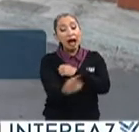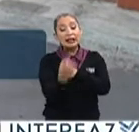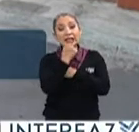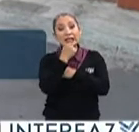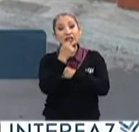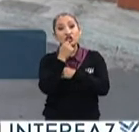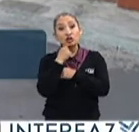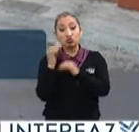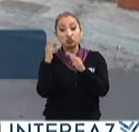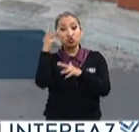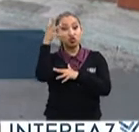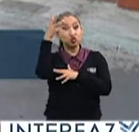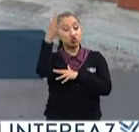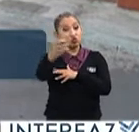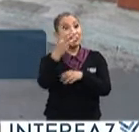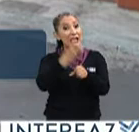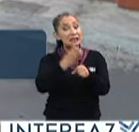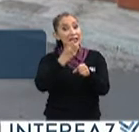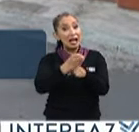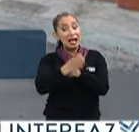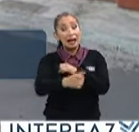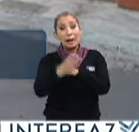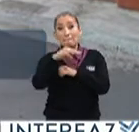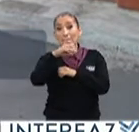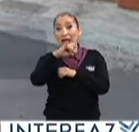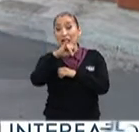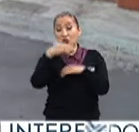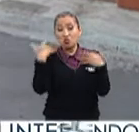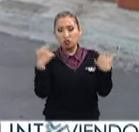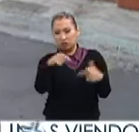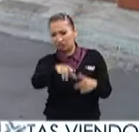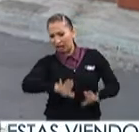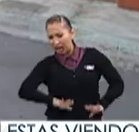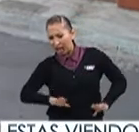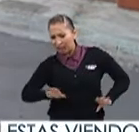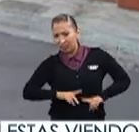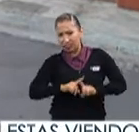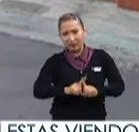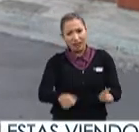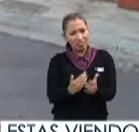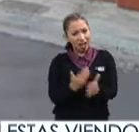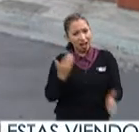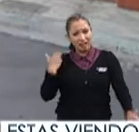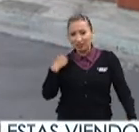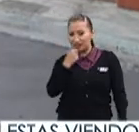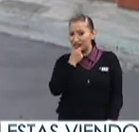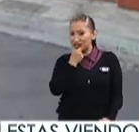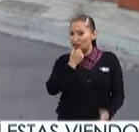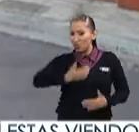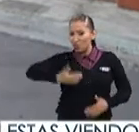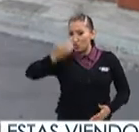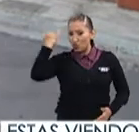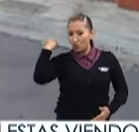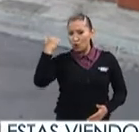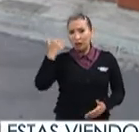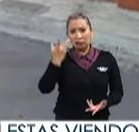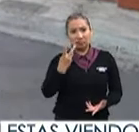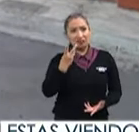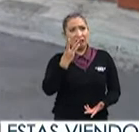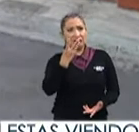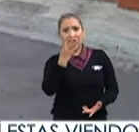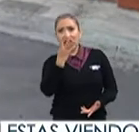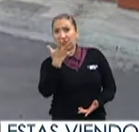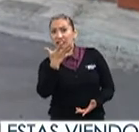del tercer milenio. Son niños que definitivamente tienen características muy diferentes a los niños de hace